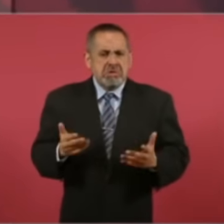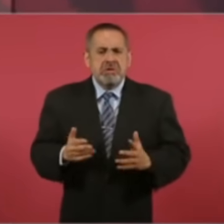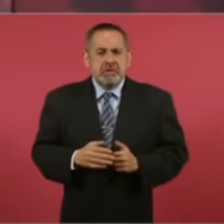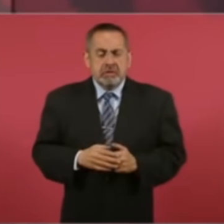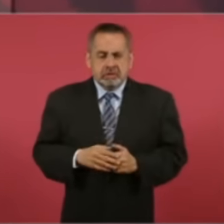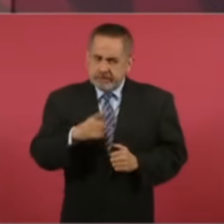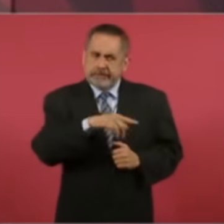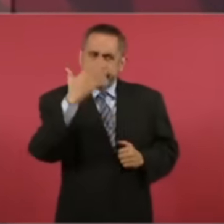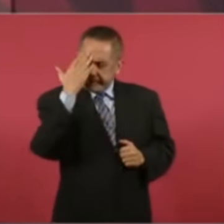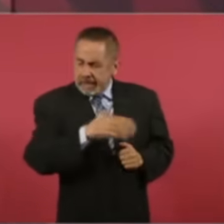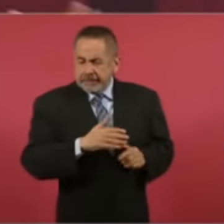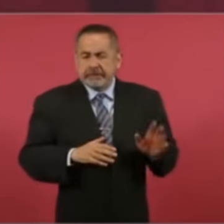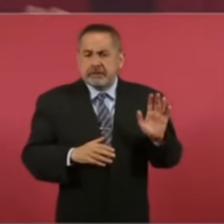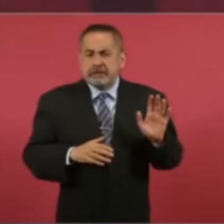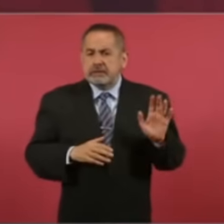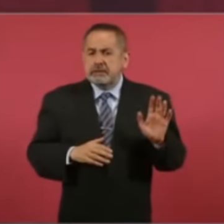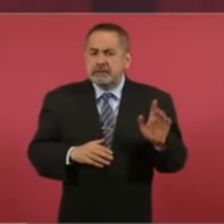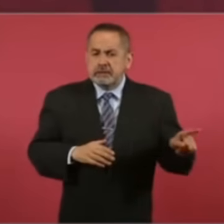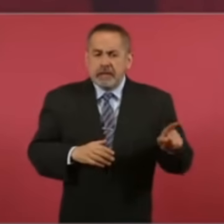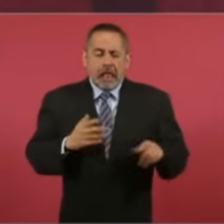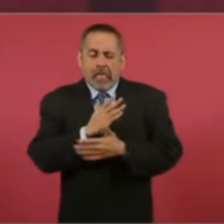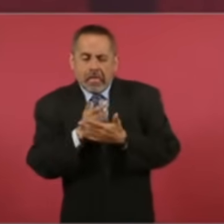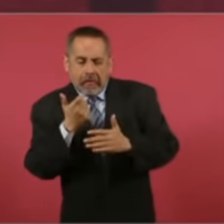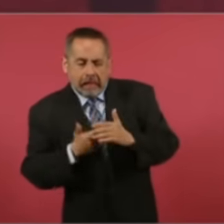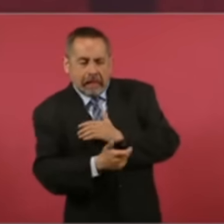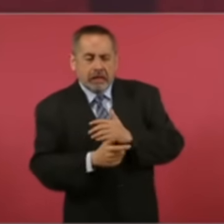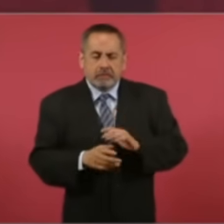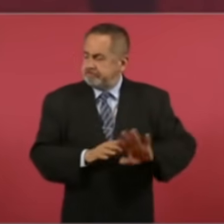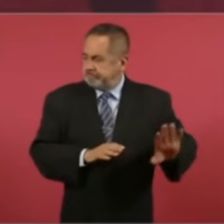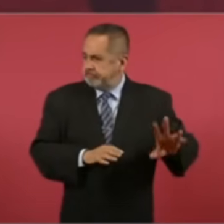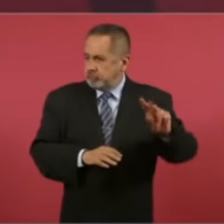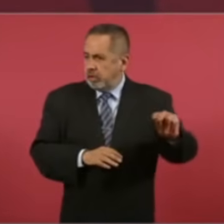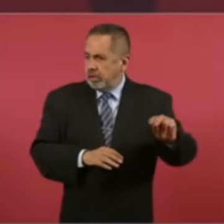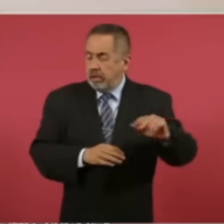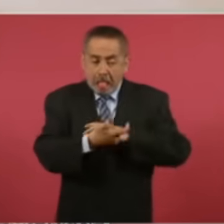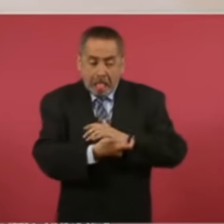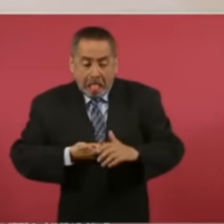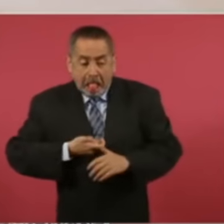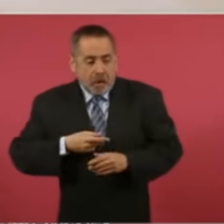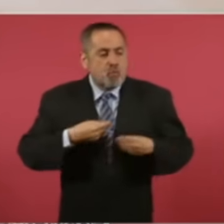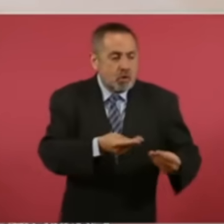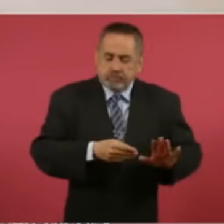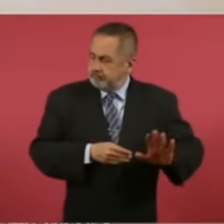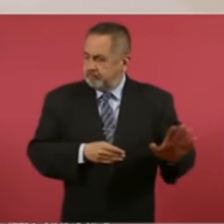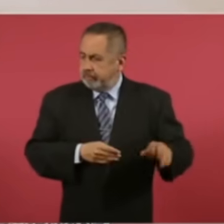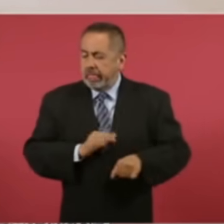y ya saben que no hay soborno, no hay moches, no hay influyentismo que